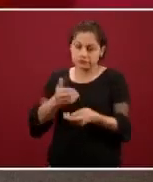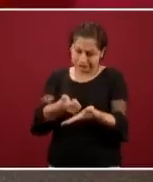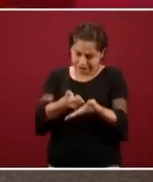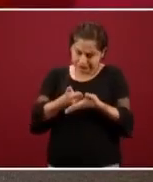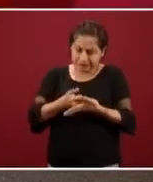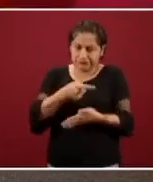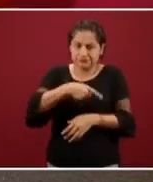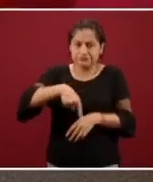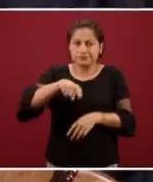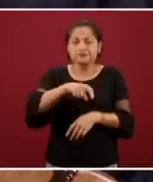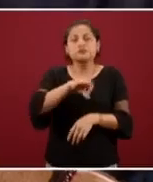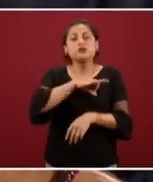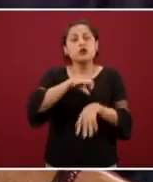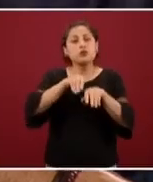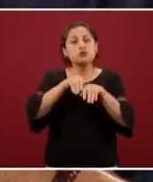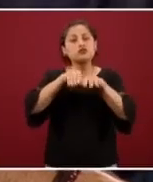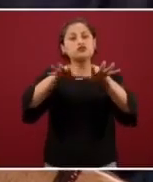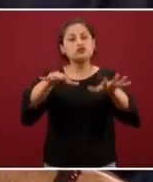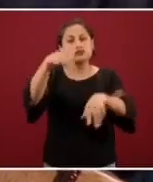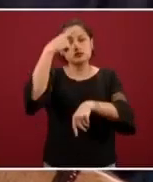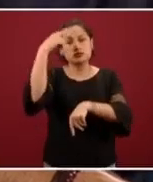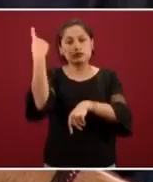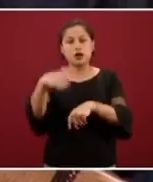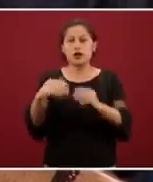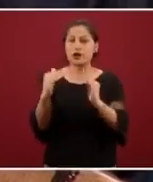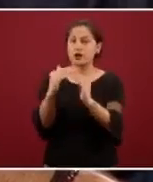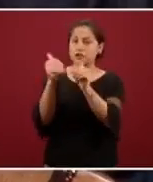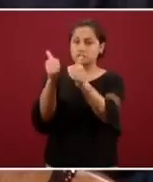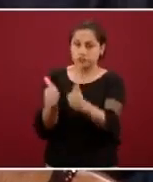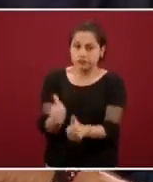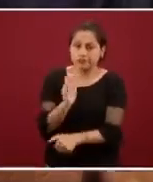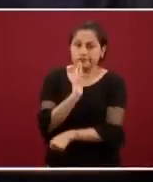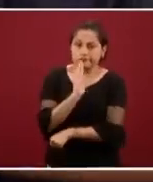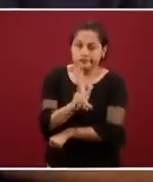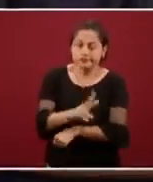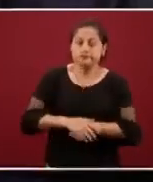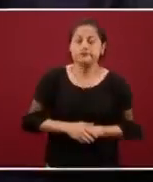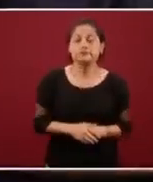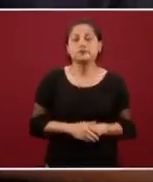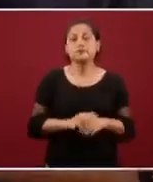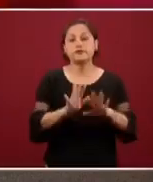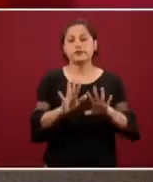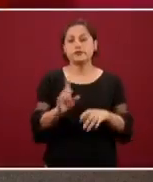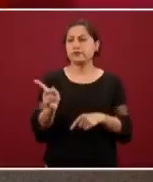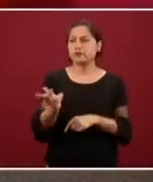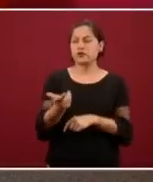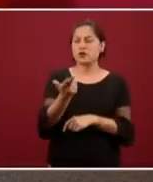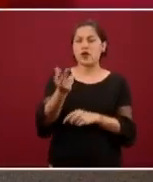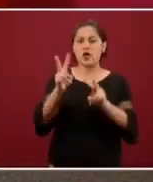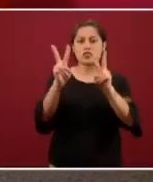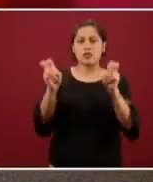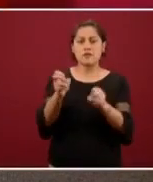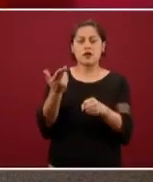la epidemia. ¿Lo de los hospitales? Los hospitales,